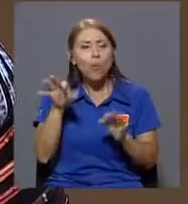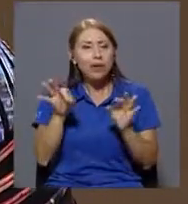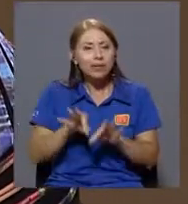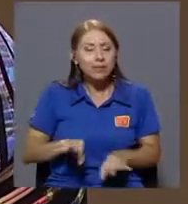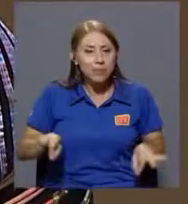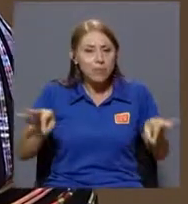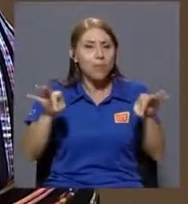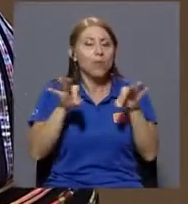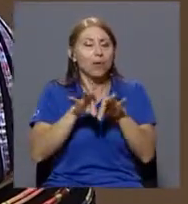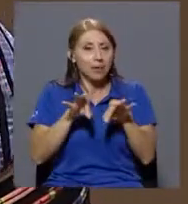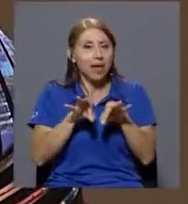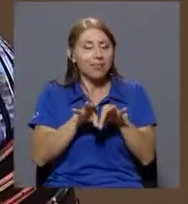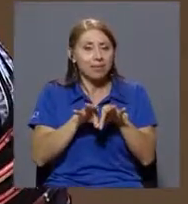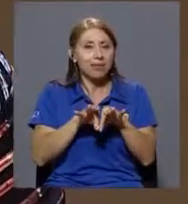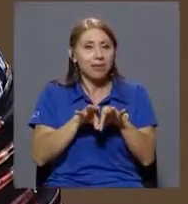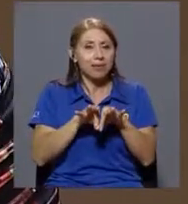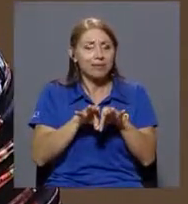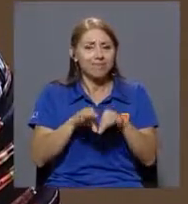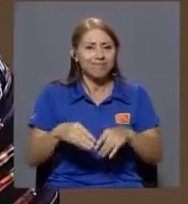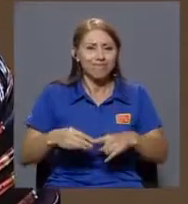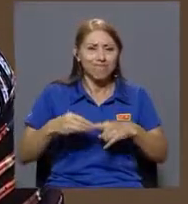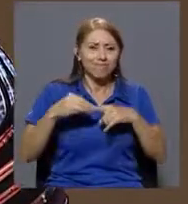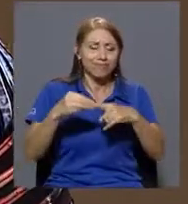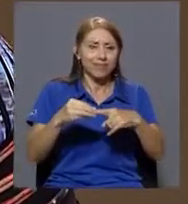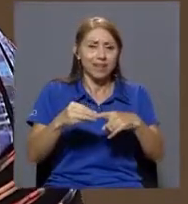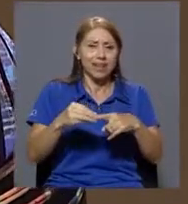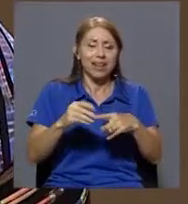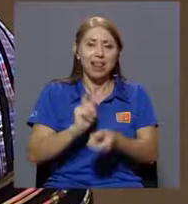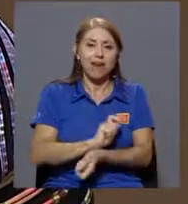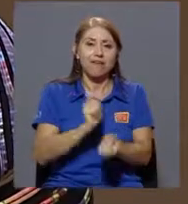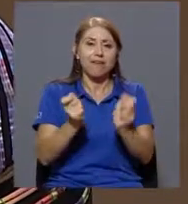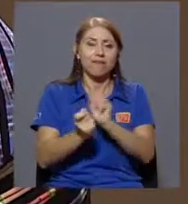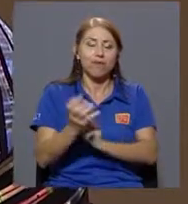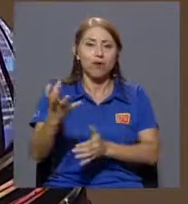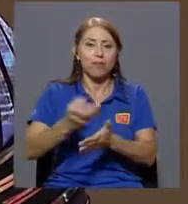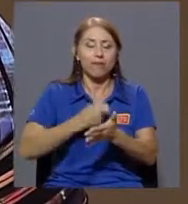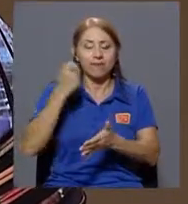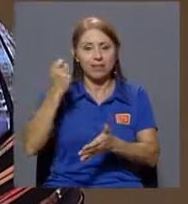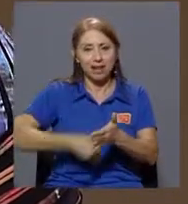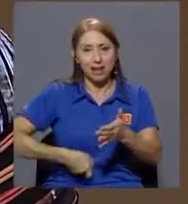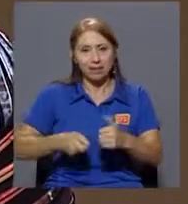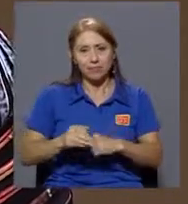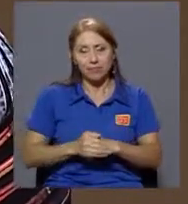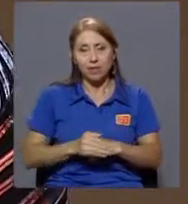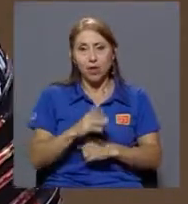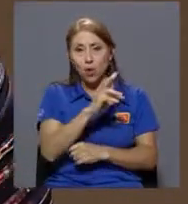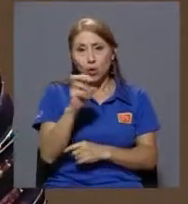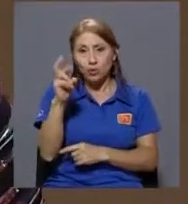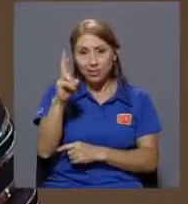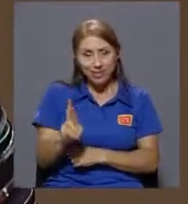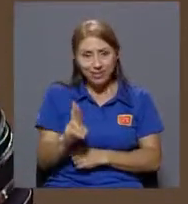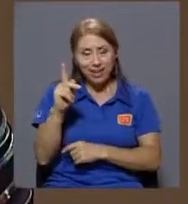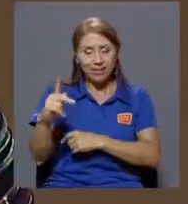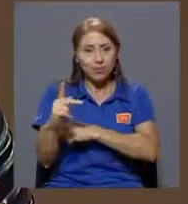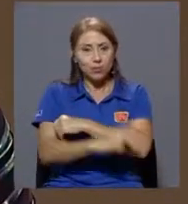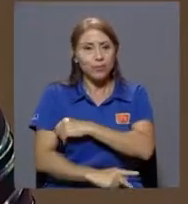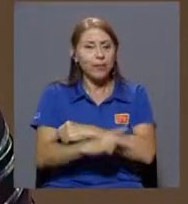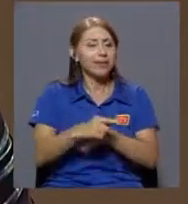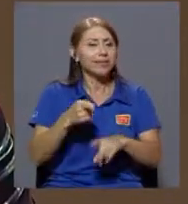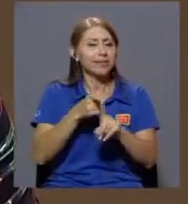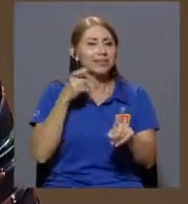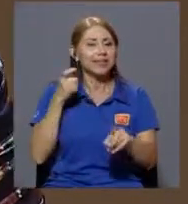importante e imperiosa la reforma fiscal. Costa Rica ha sido un país que desde el